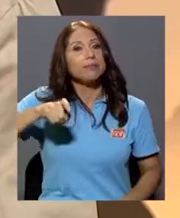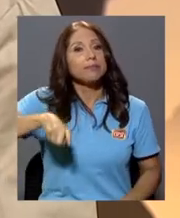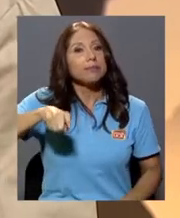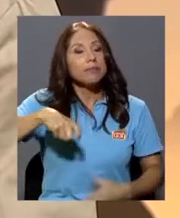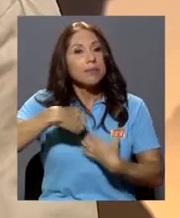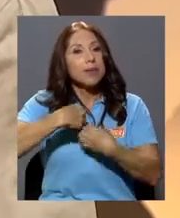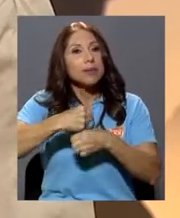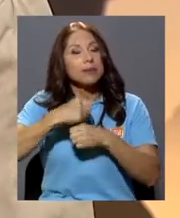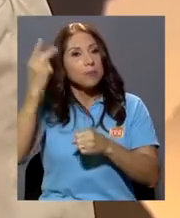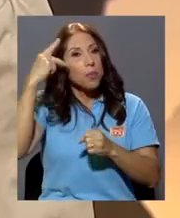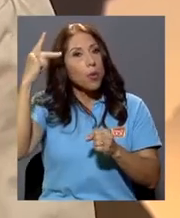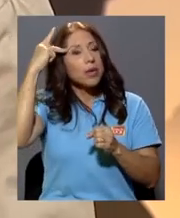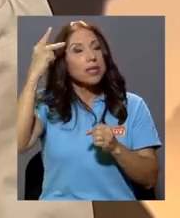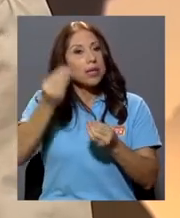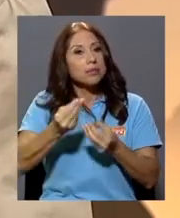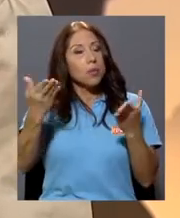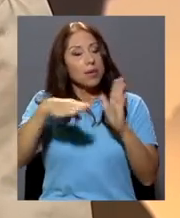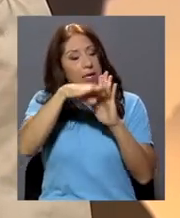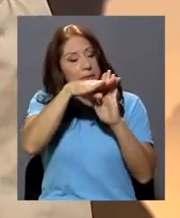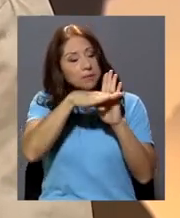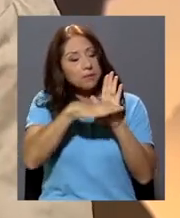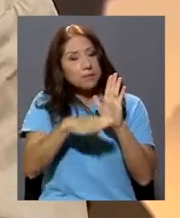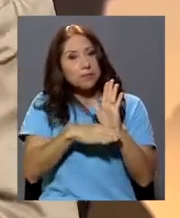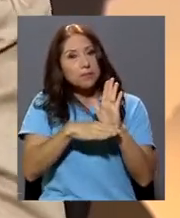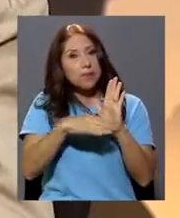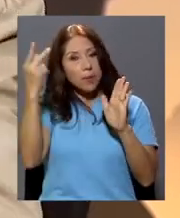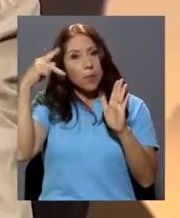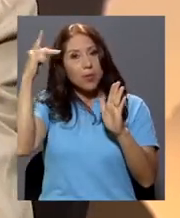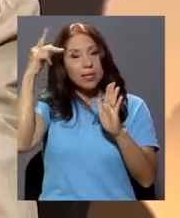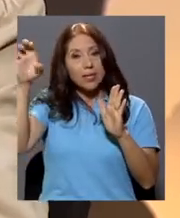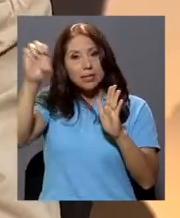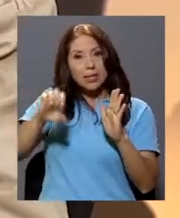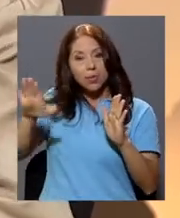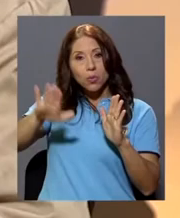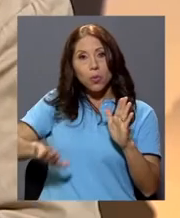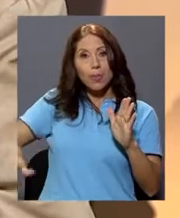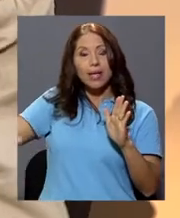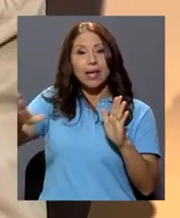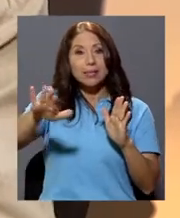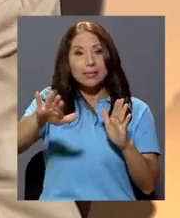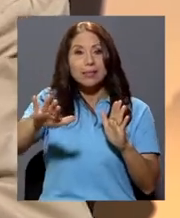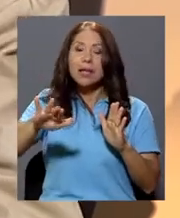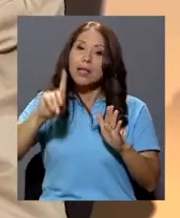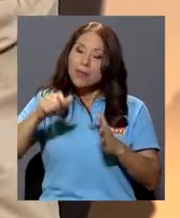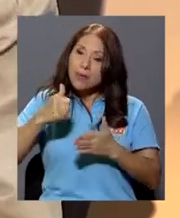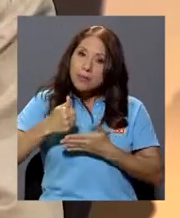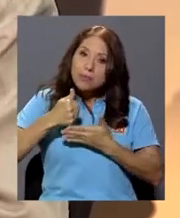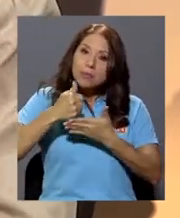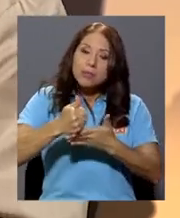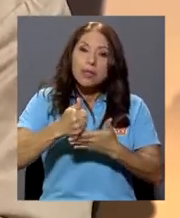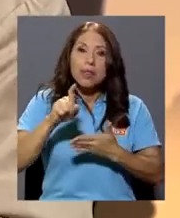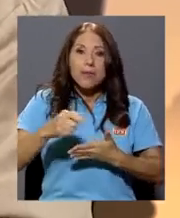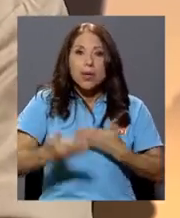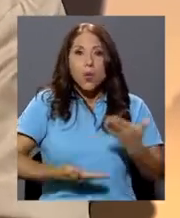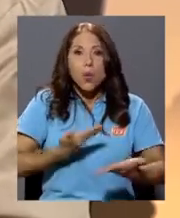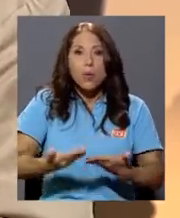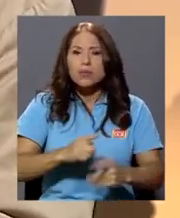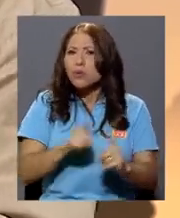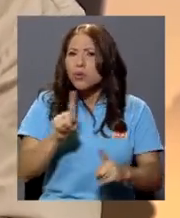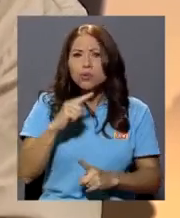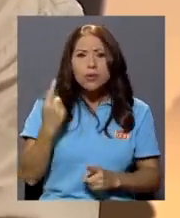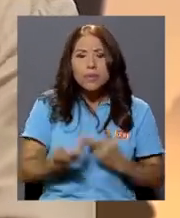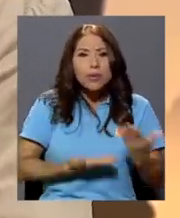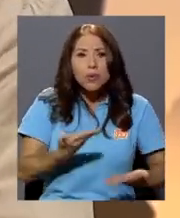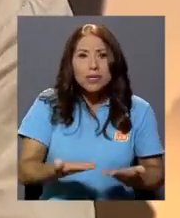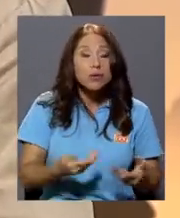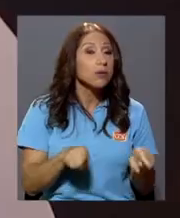hacer políticas públicas, políticas europeas de intervención en sentido de ayuda, de cooperación, pero más allá de la cooperación.